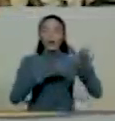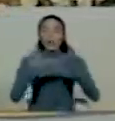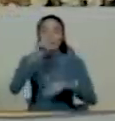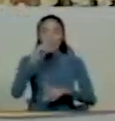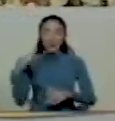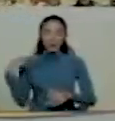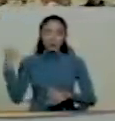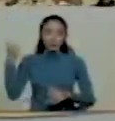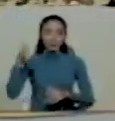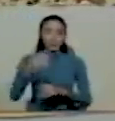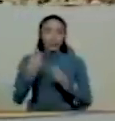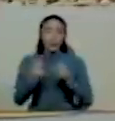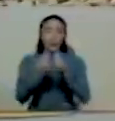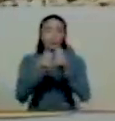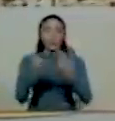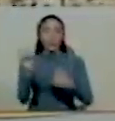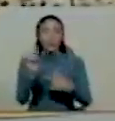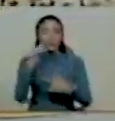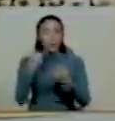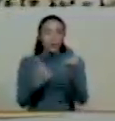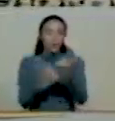años.